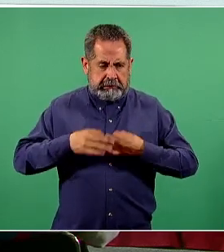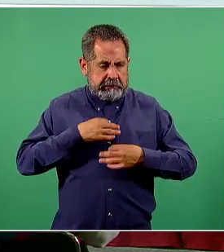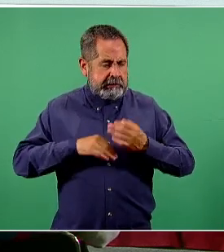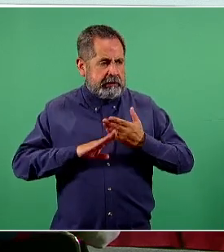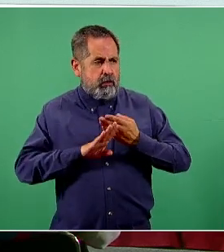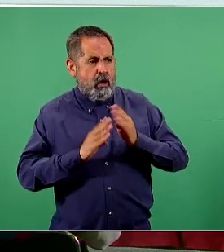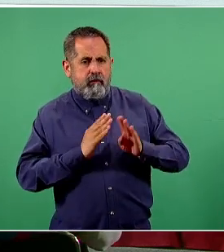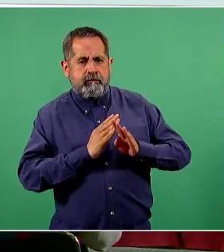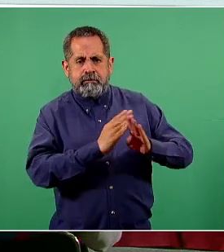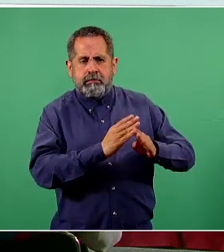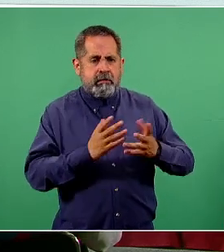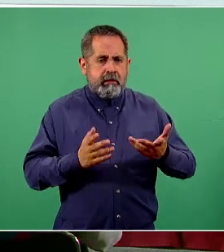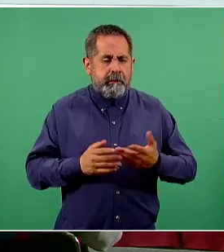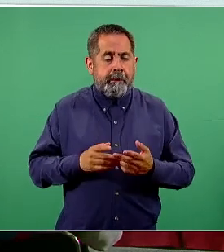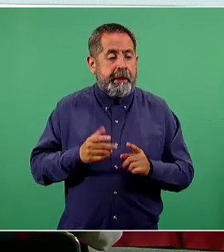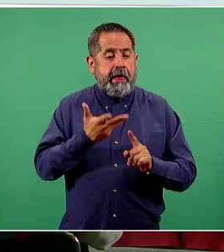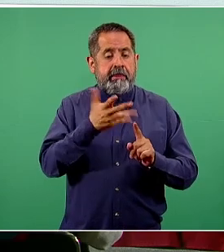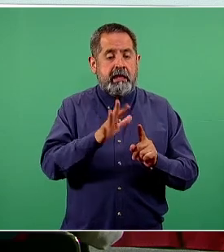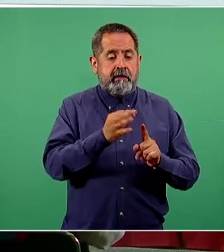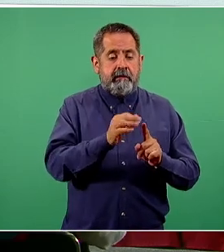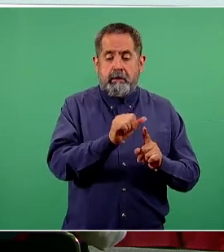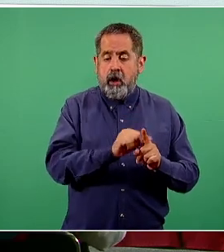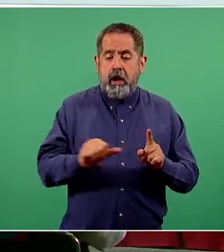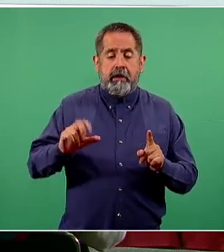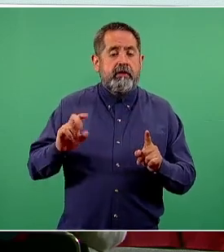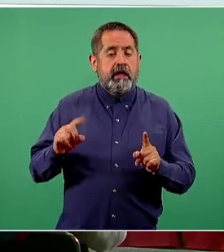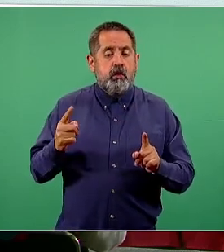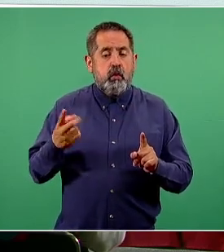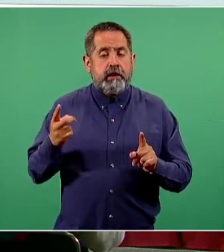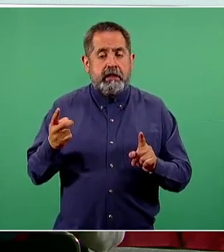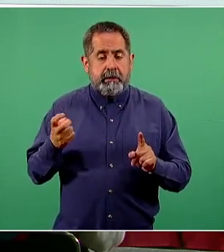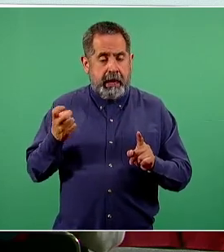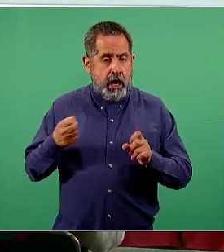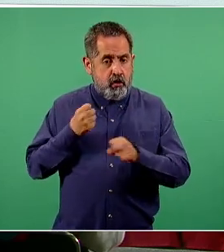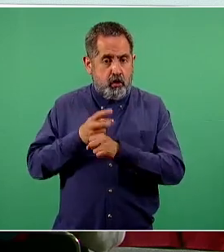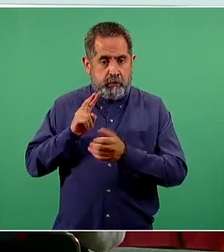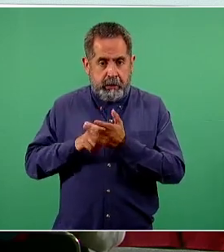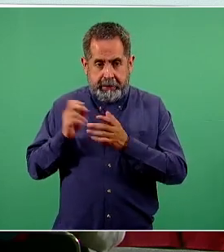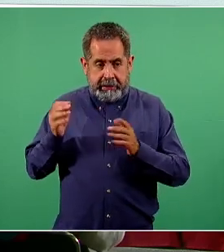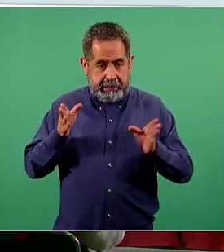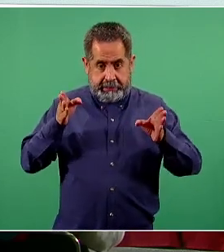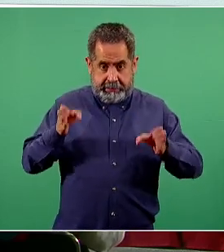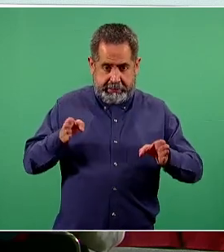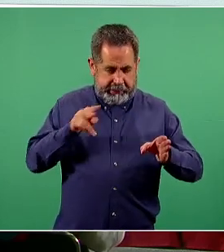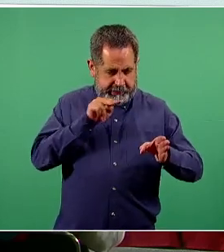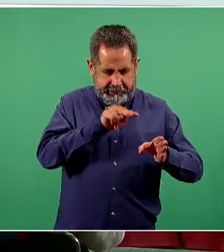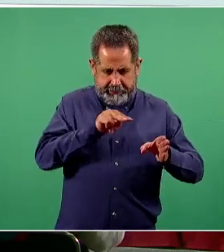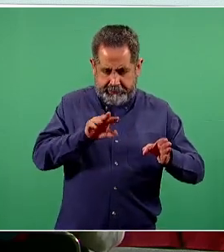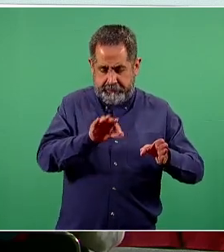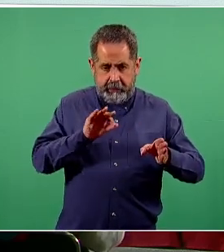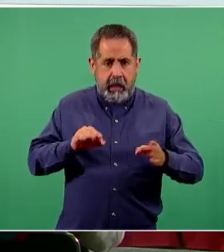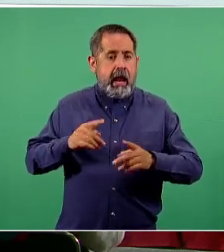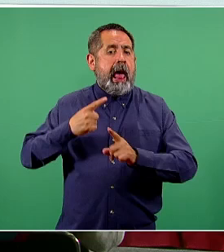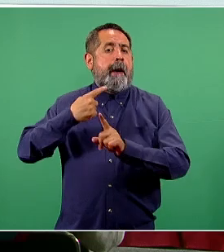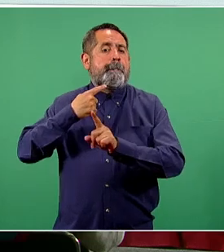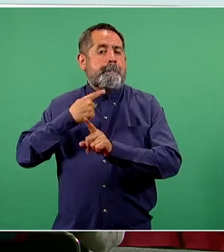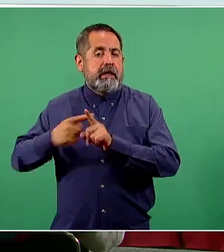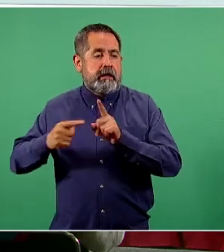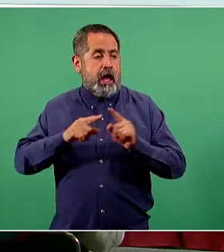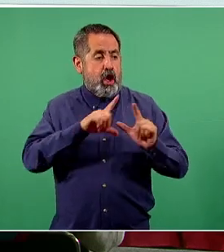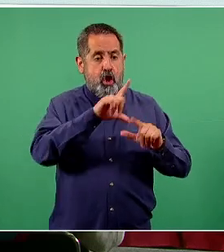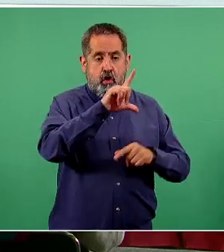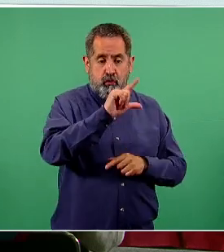momentos entre el 10 de febrero y el 31 de diciembre del 2020, es decir, hasta la mitad del